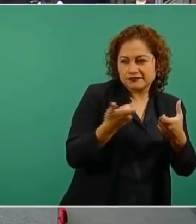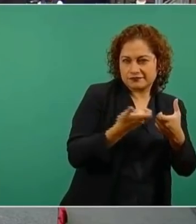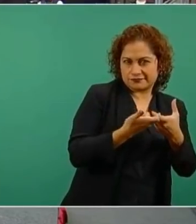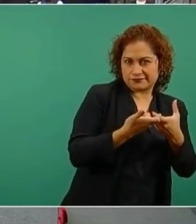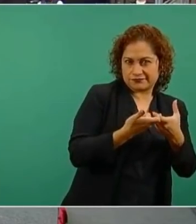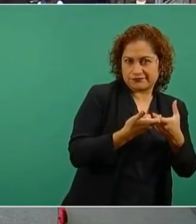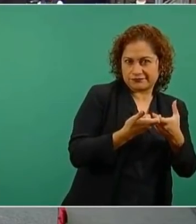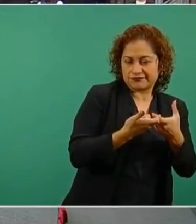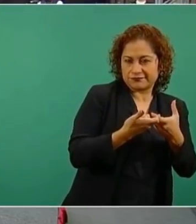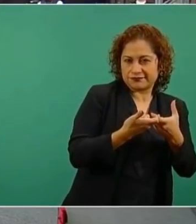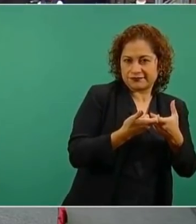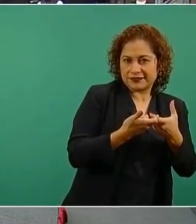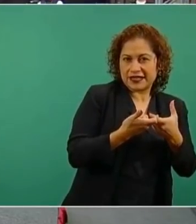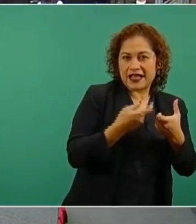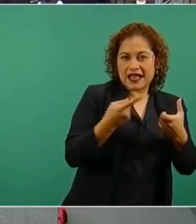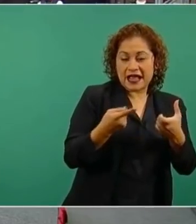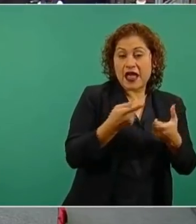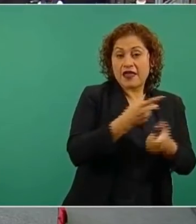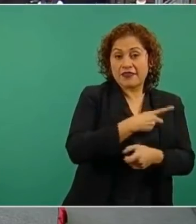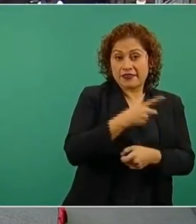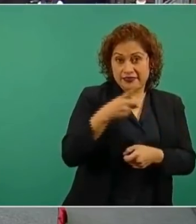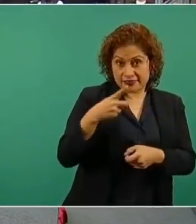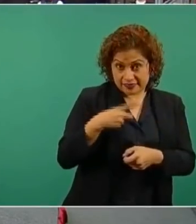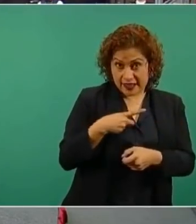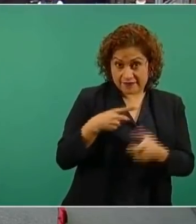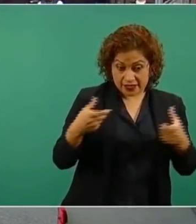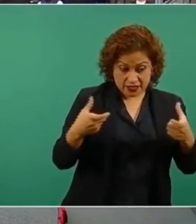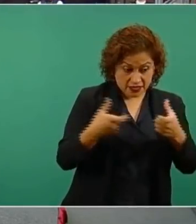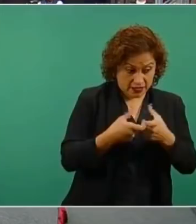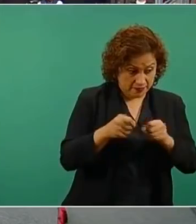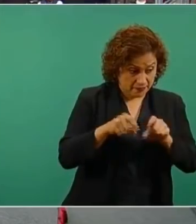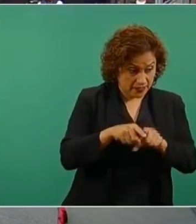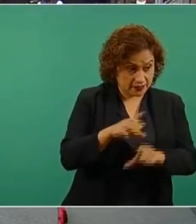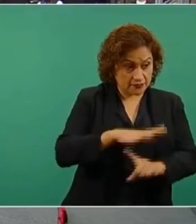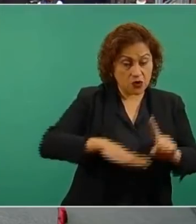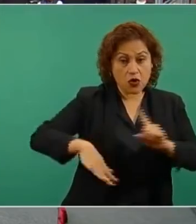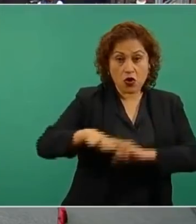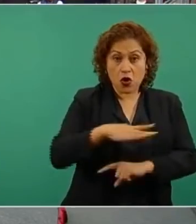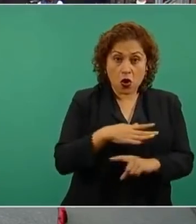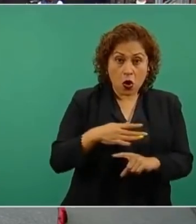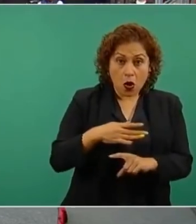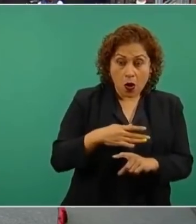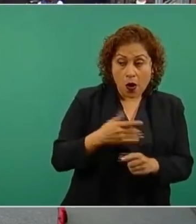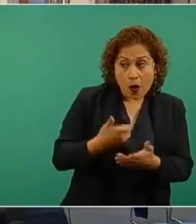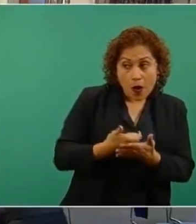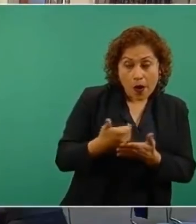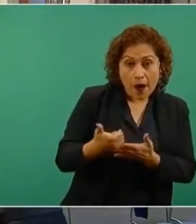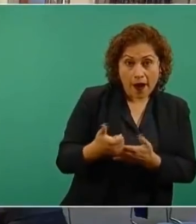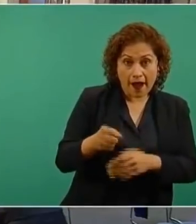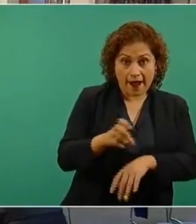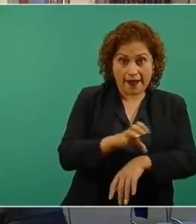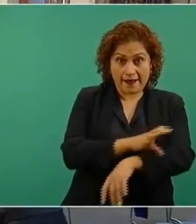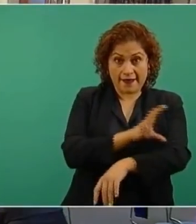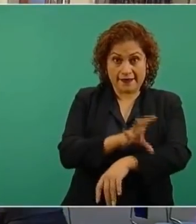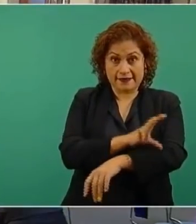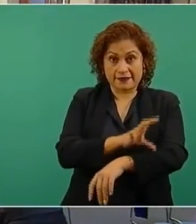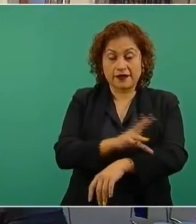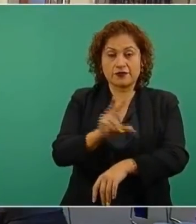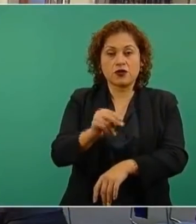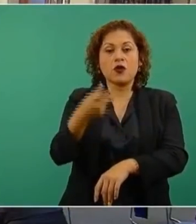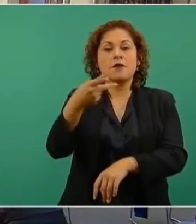creen? Pues sí la facturan, sí la cobran, ¿no? Pero entonces, si somos socios, ¿cómo distribuimos las